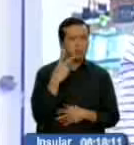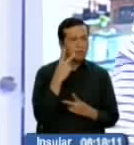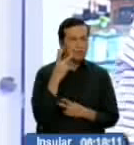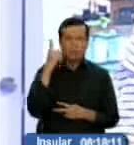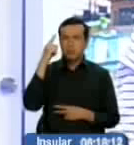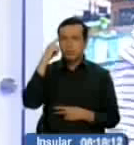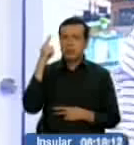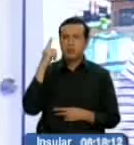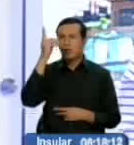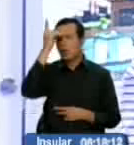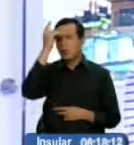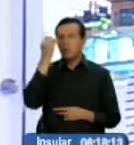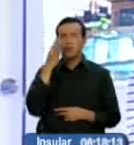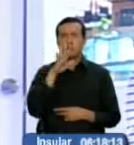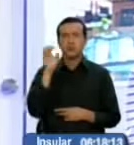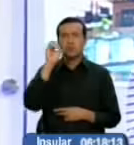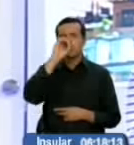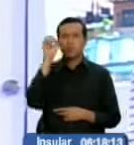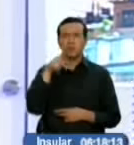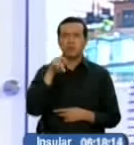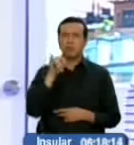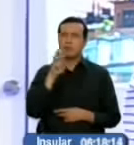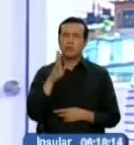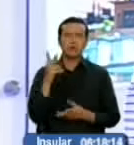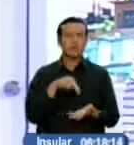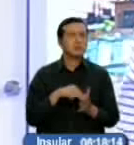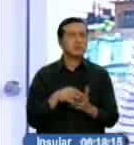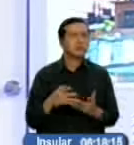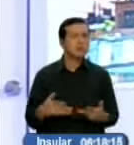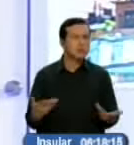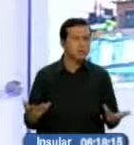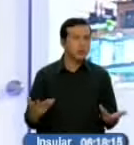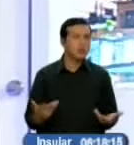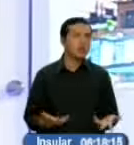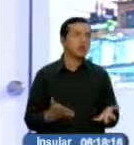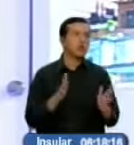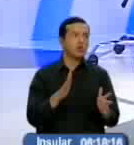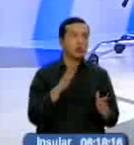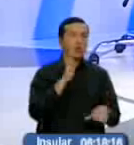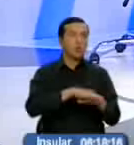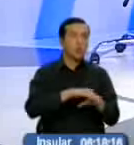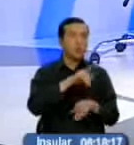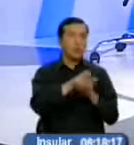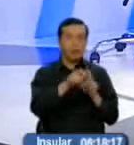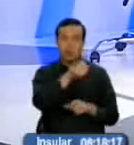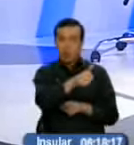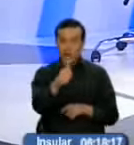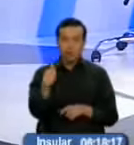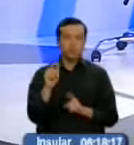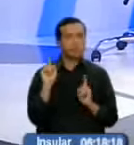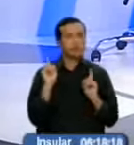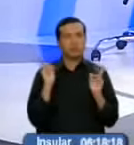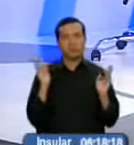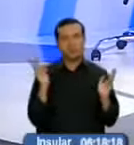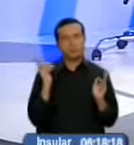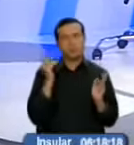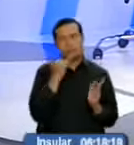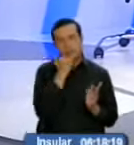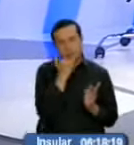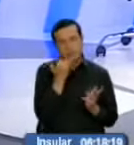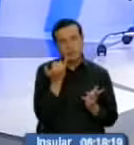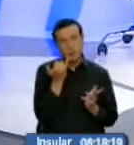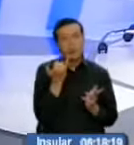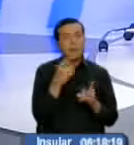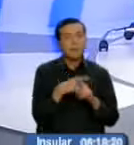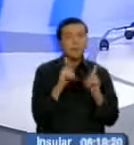Estado endeudado casi en el 50% del PIB. Entonces, ¿qué pasó? Yo no quiero aquí echar la culpa a las personas, porque no me parece que eso sea